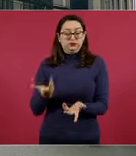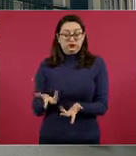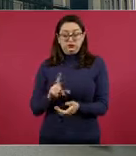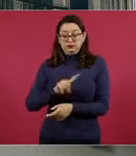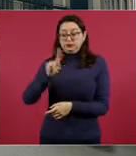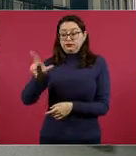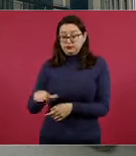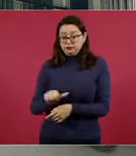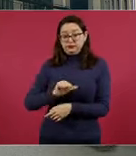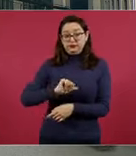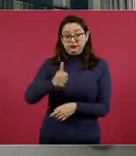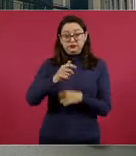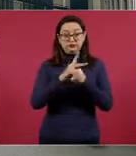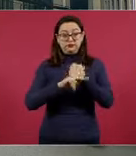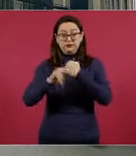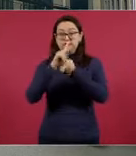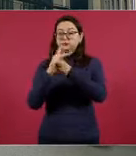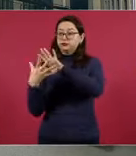liquidando,